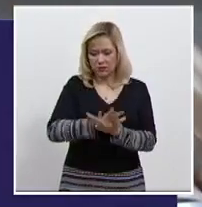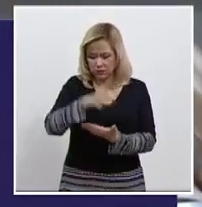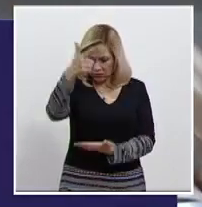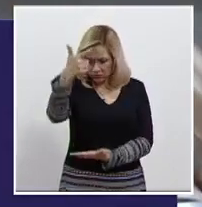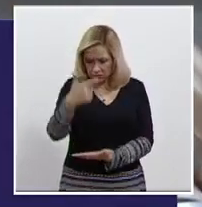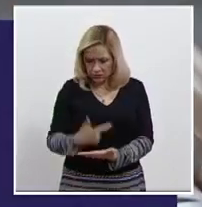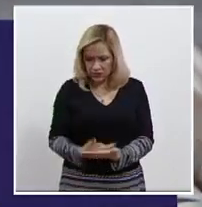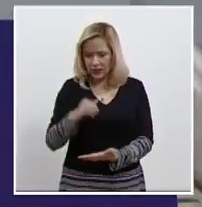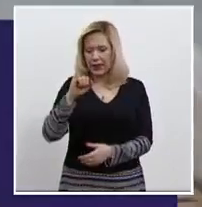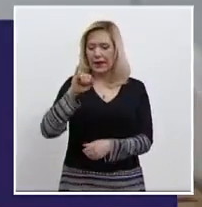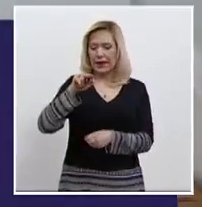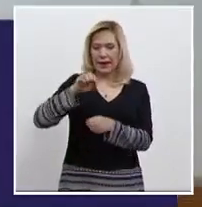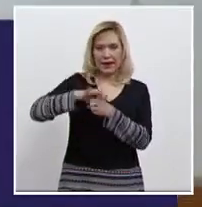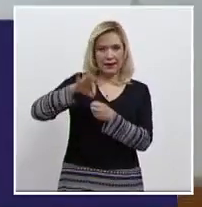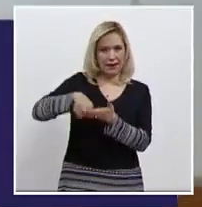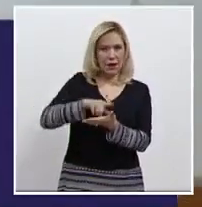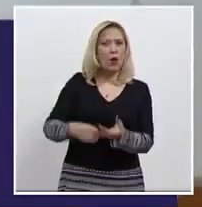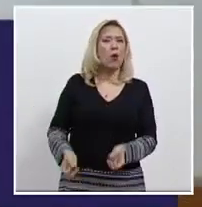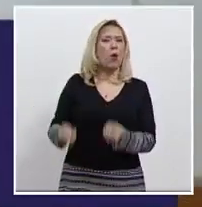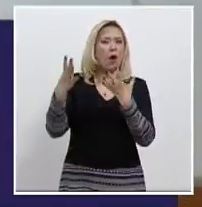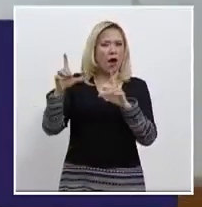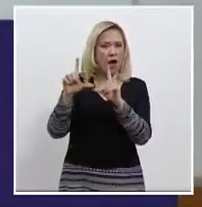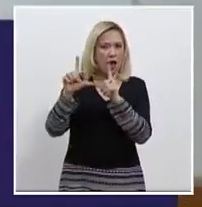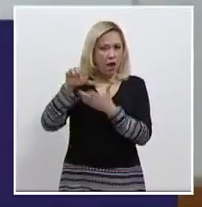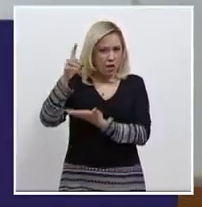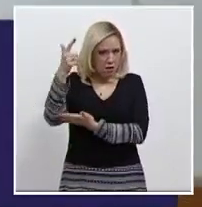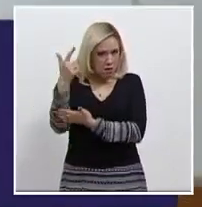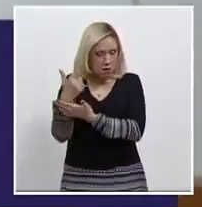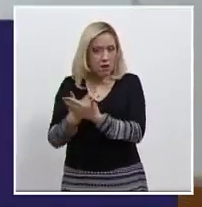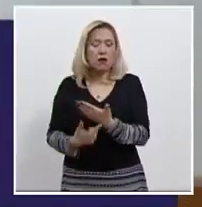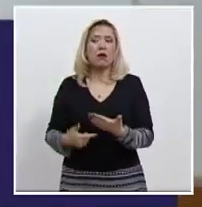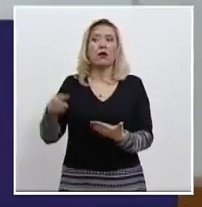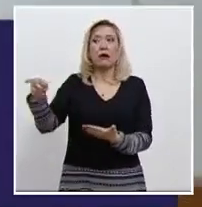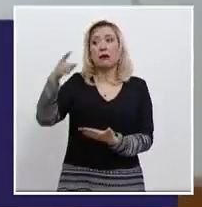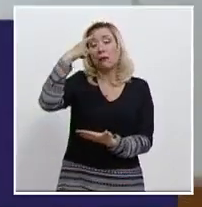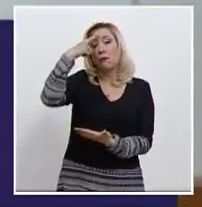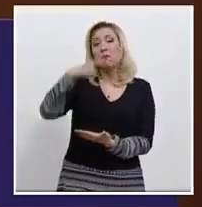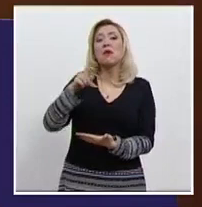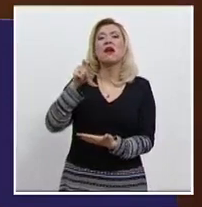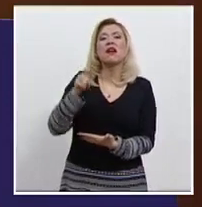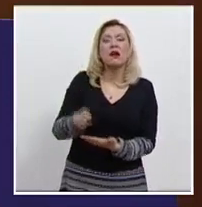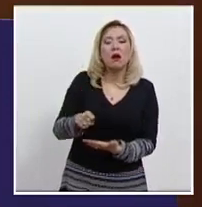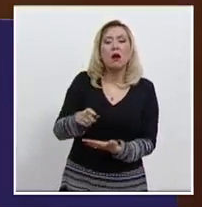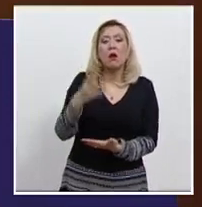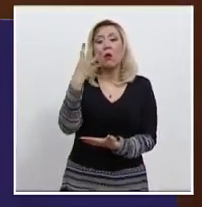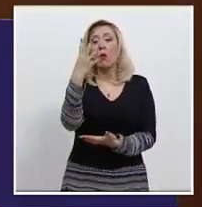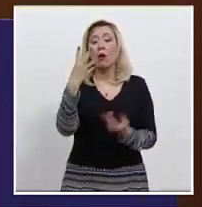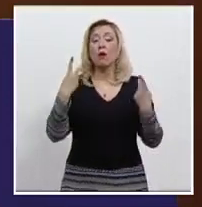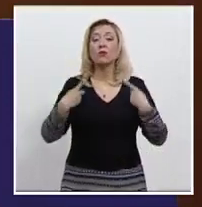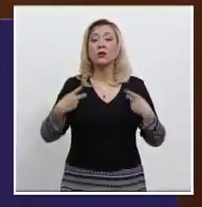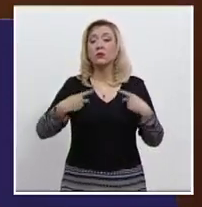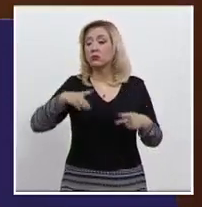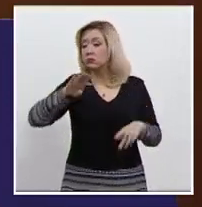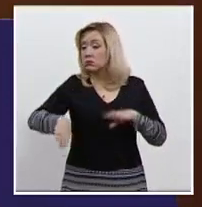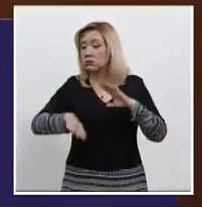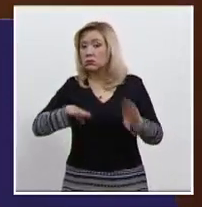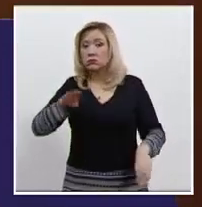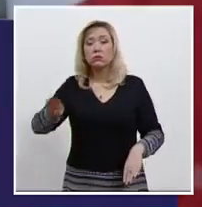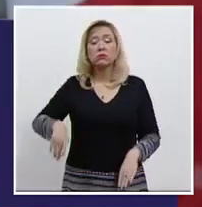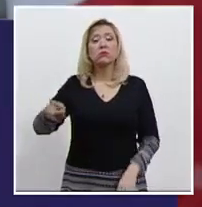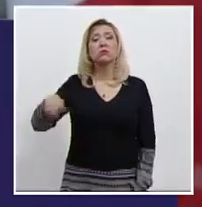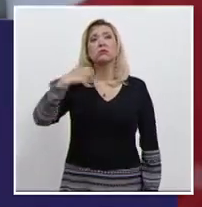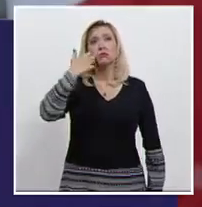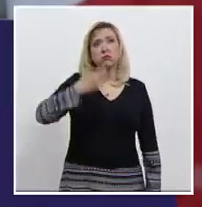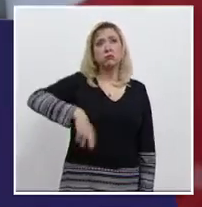INE y a la Fiscalía Especializada para la Atención de Delitos Electorales, en virtud de que 4 personas fallecidas manifestaron